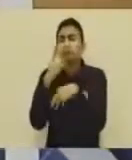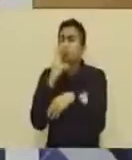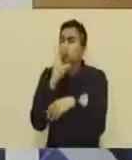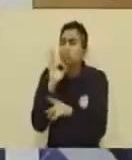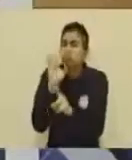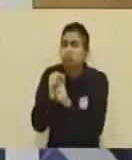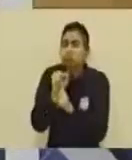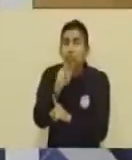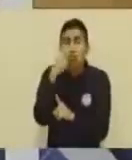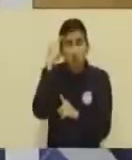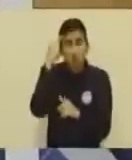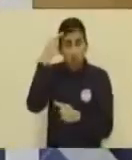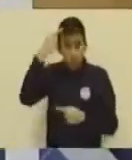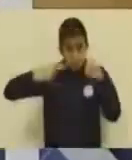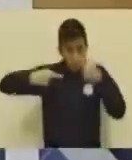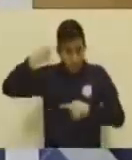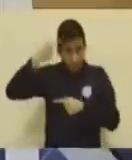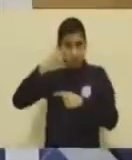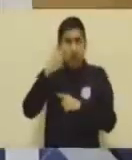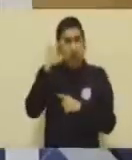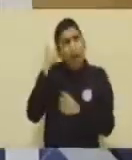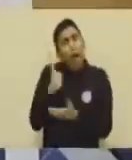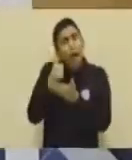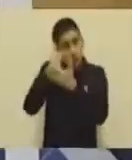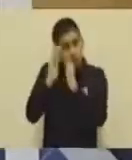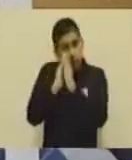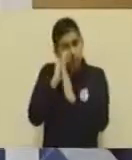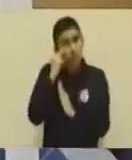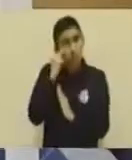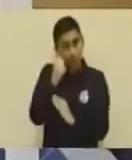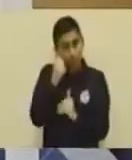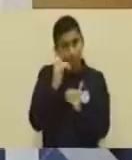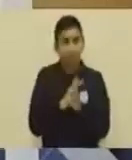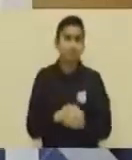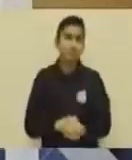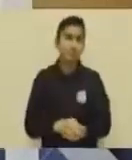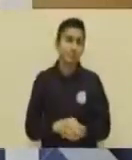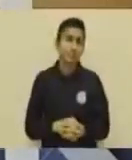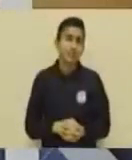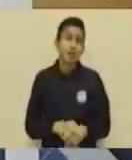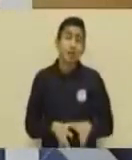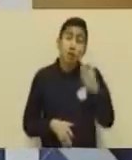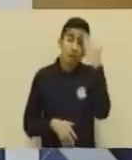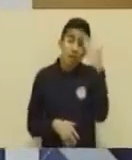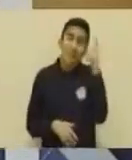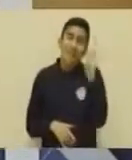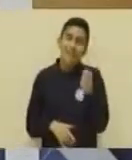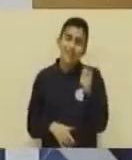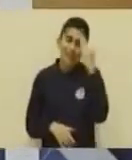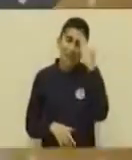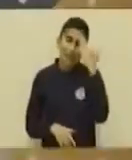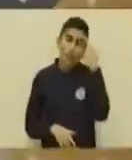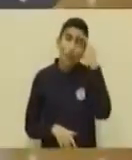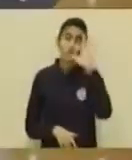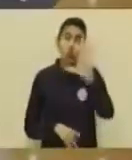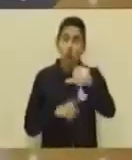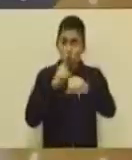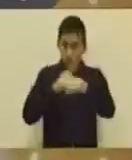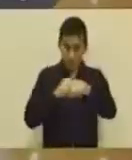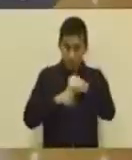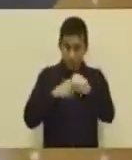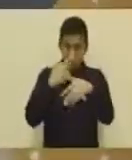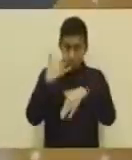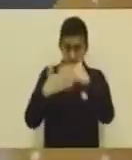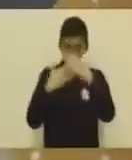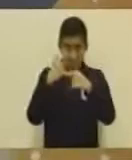sea, atendámoslos. Por supuesto, licenciada, muchísimas gracias por su tiempo y por este tema tan interesante que abordamos hoy. Es así como llegamos